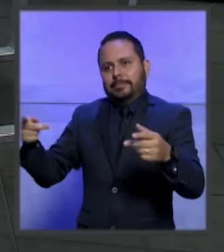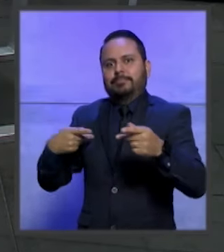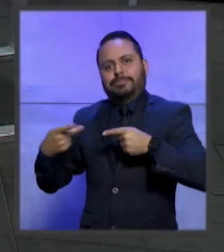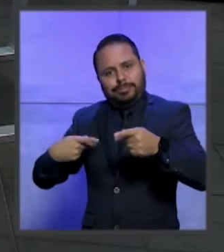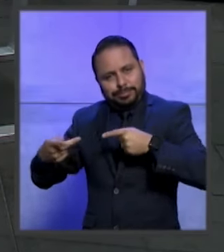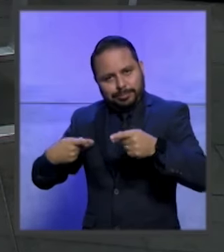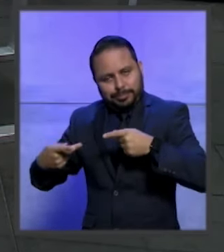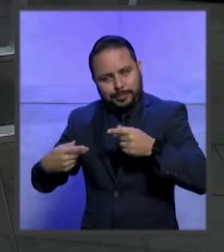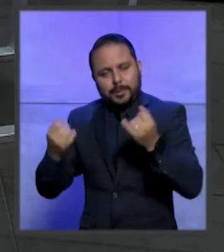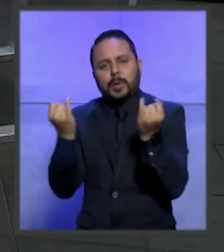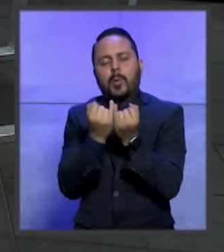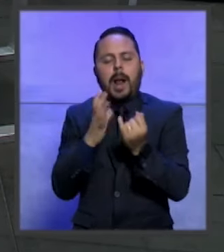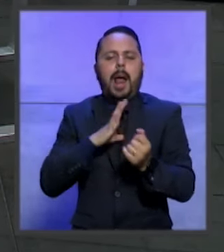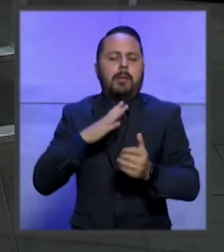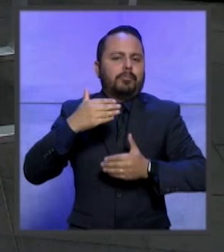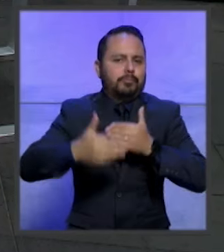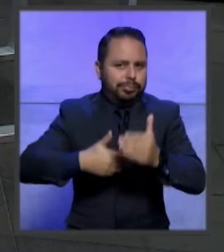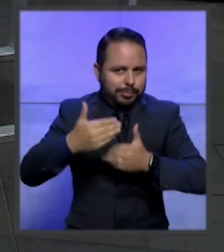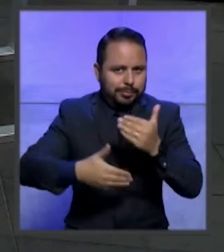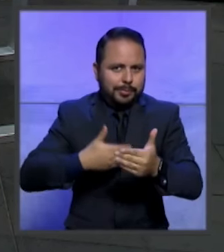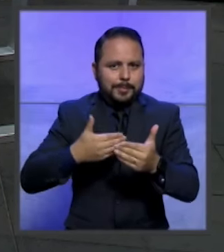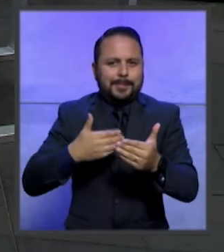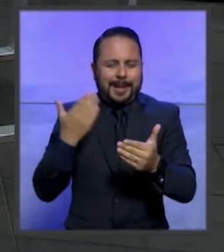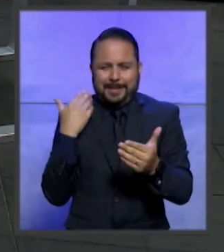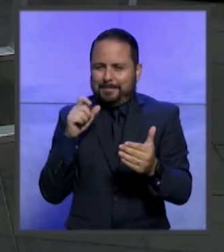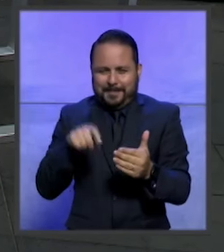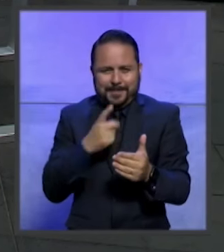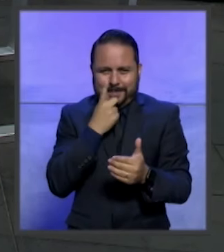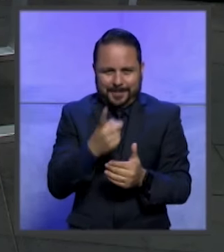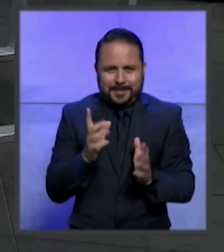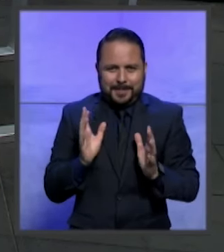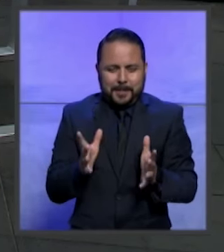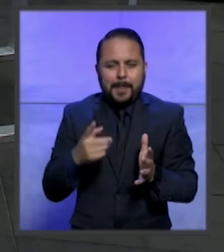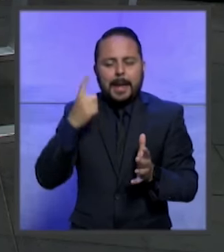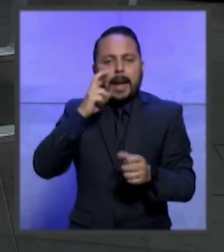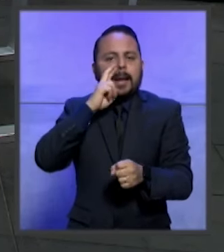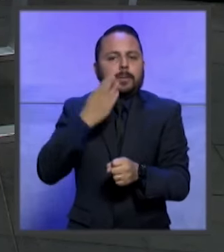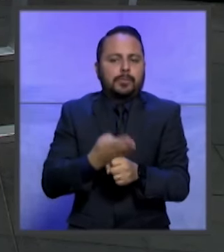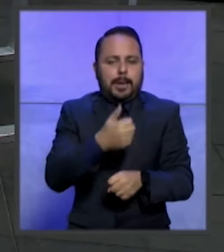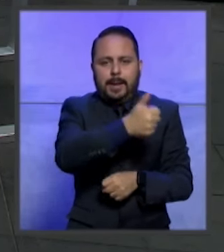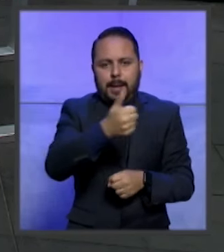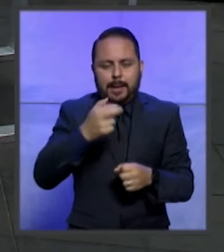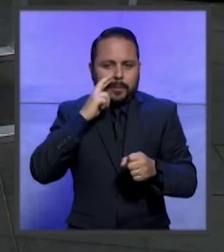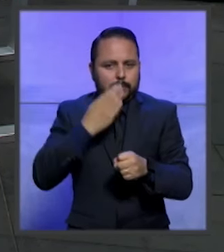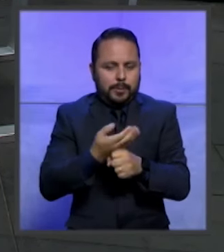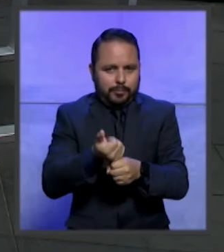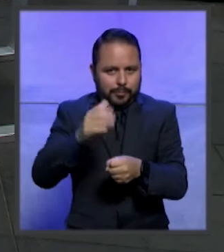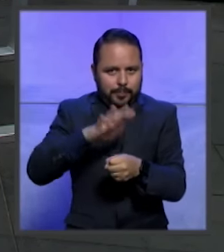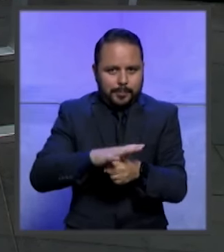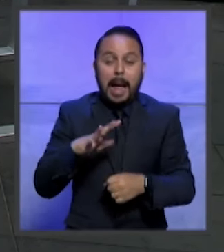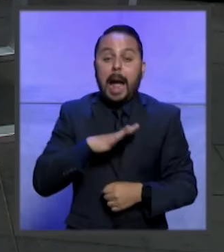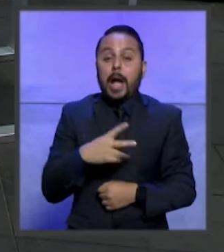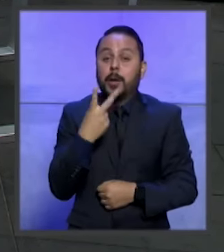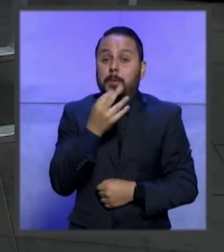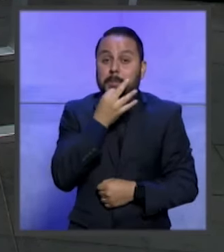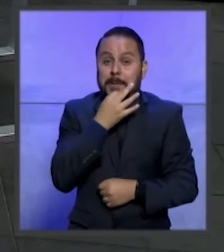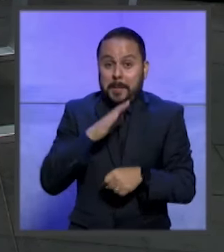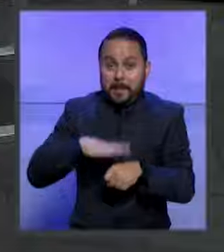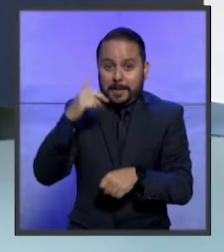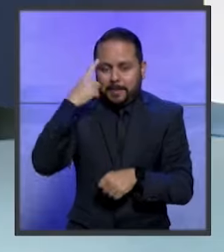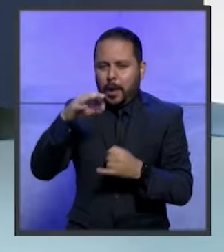van preparar además de los procedimientos insisto de eh responsabilidad administrativa tenemos